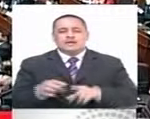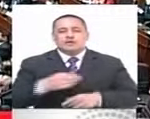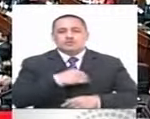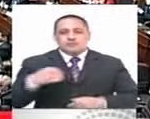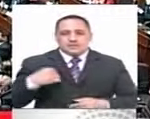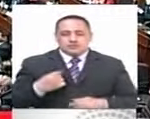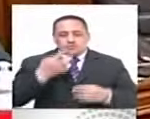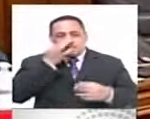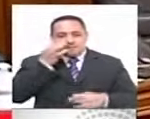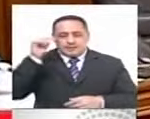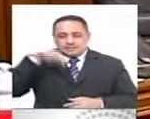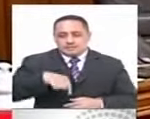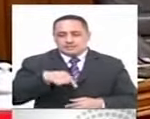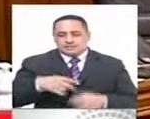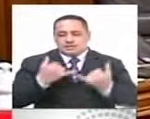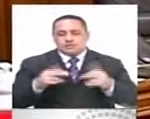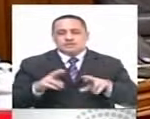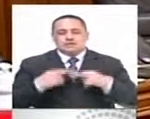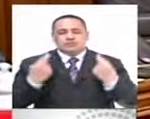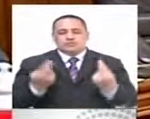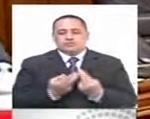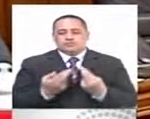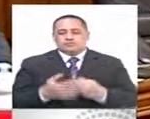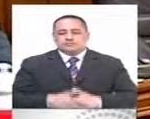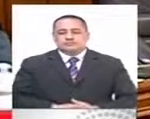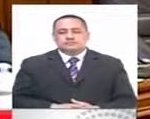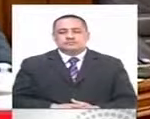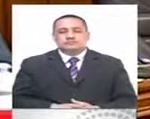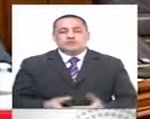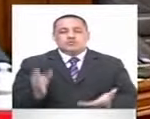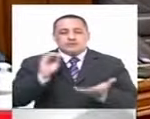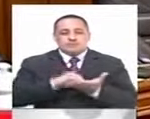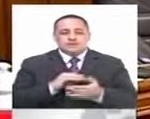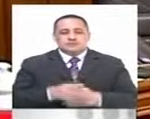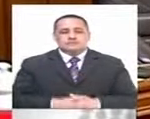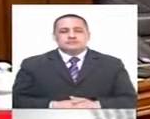ministros presentes en esta sala. Una vez más,